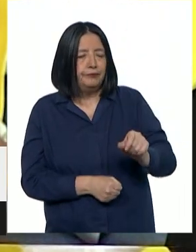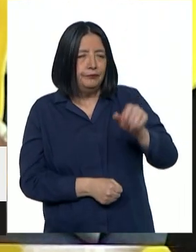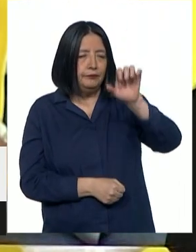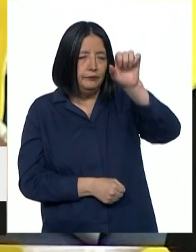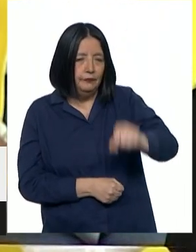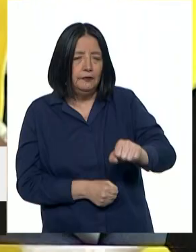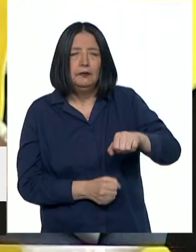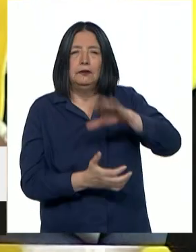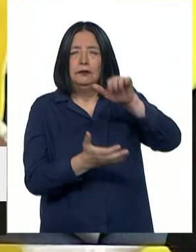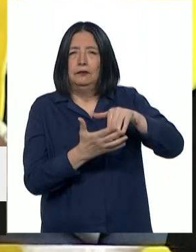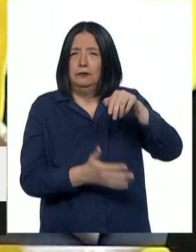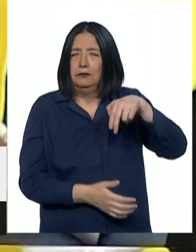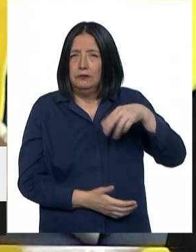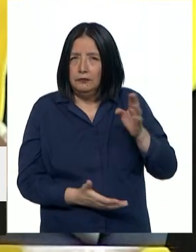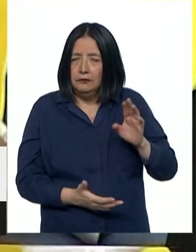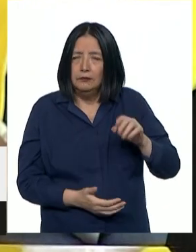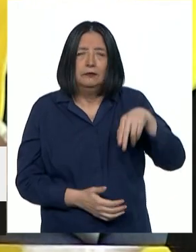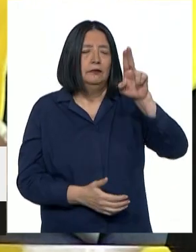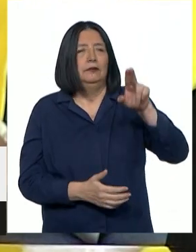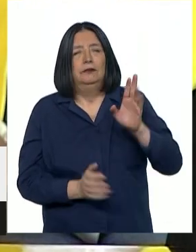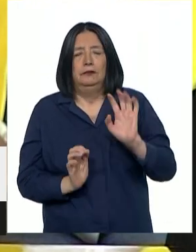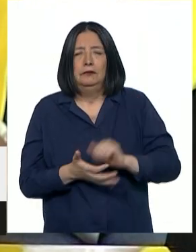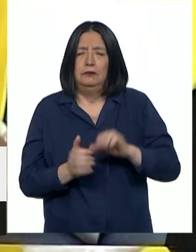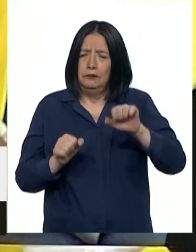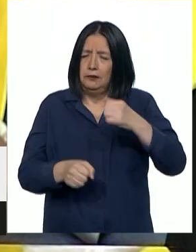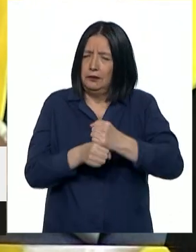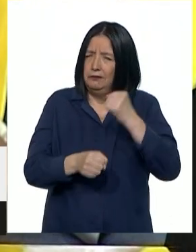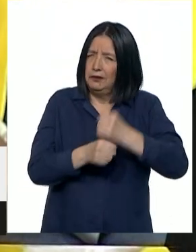centro, trabajando las jochas.